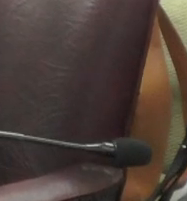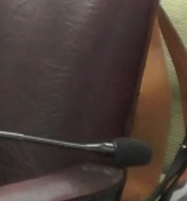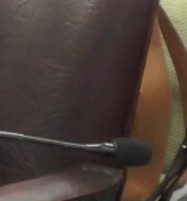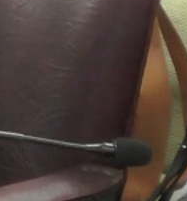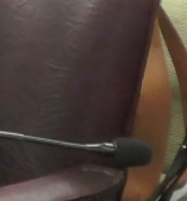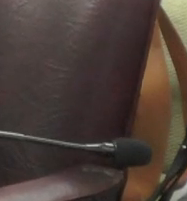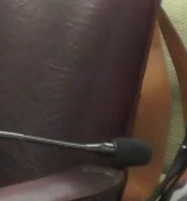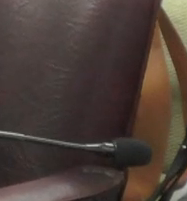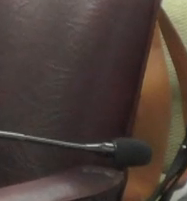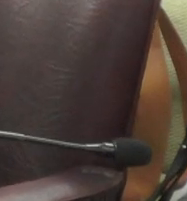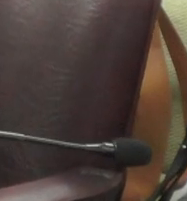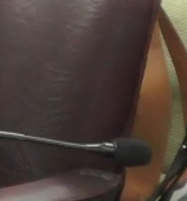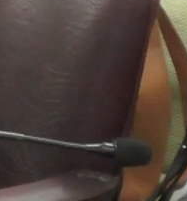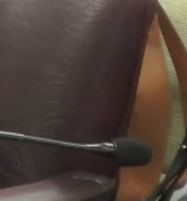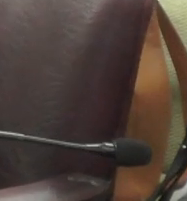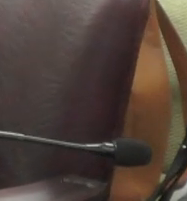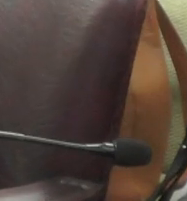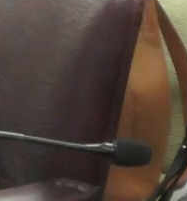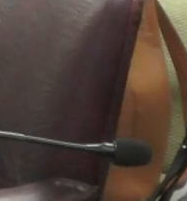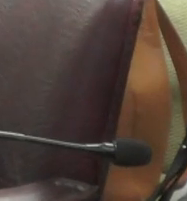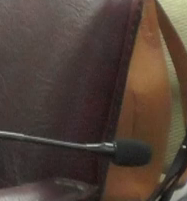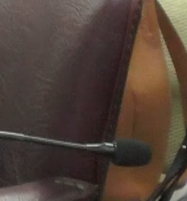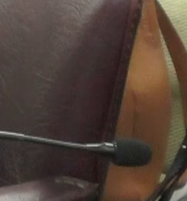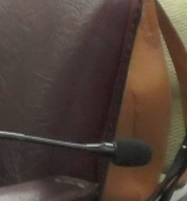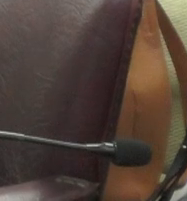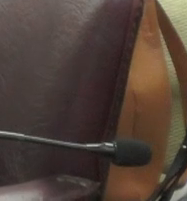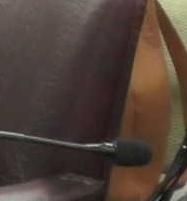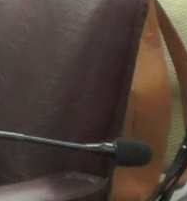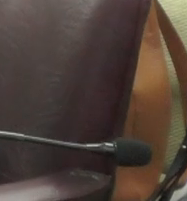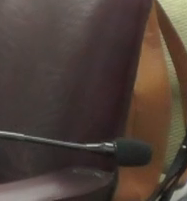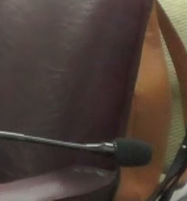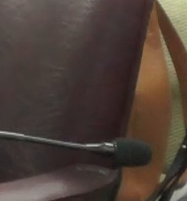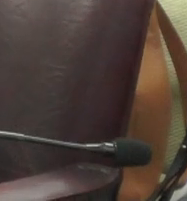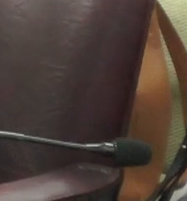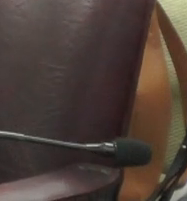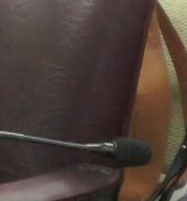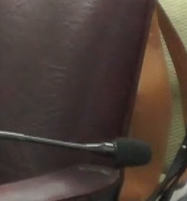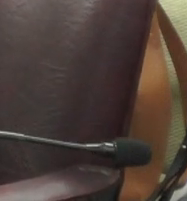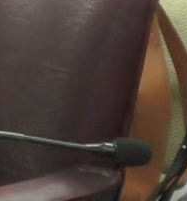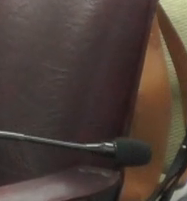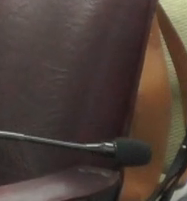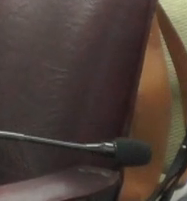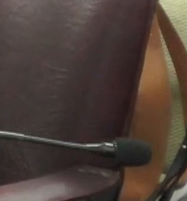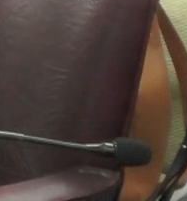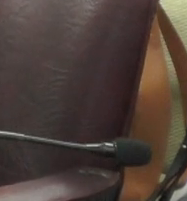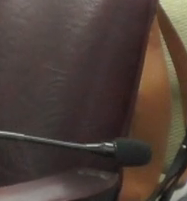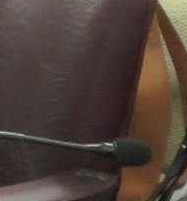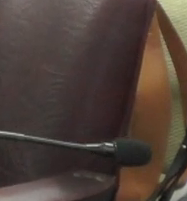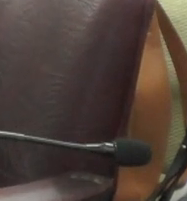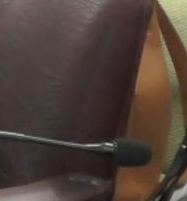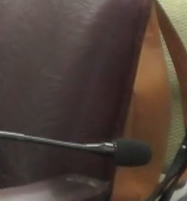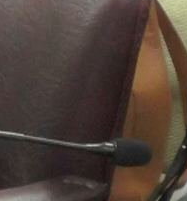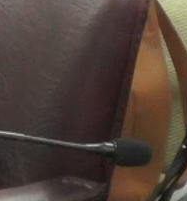profunda indignación por las medidas que se están llevando adelante desde el Gobierno Nacional, por el veto a una ley emanada de un